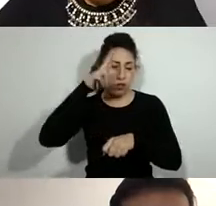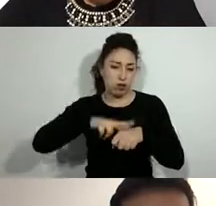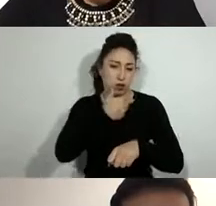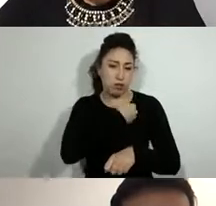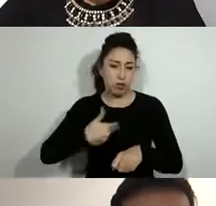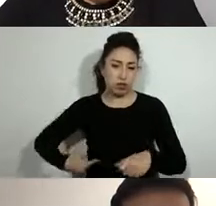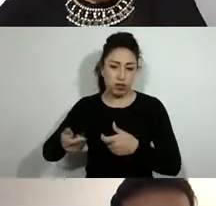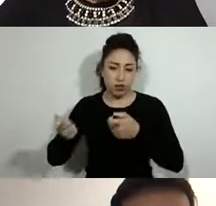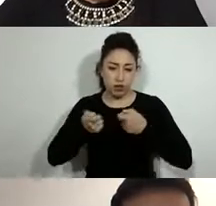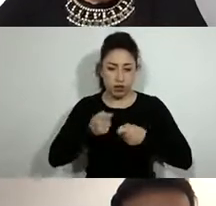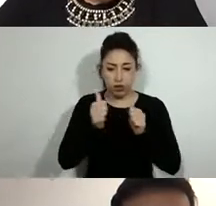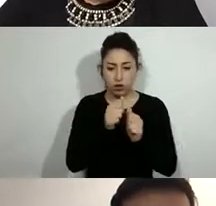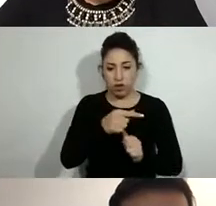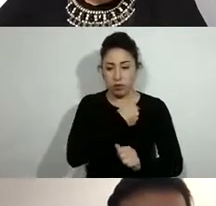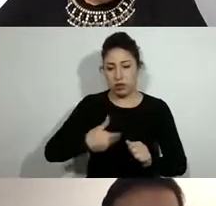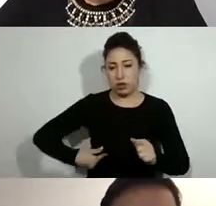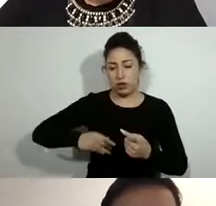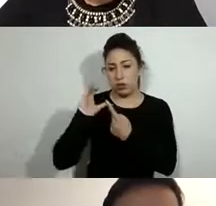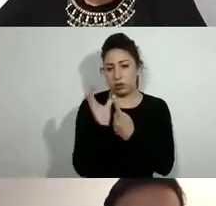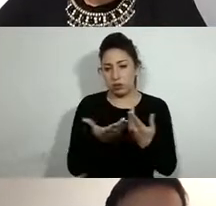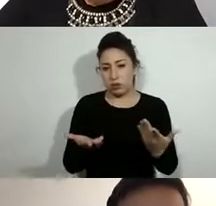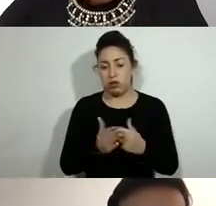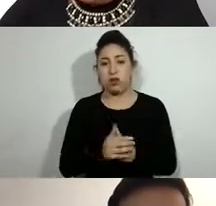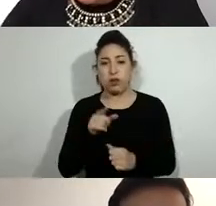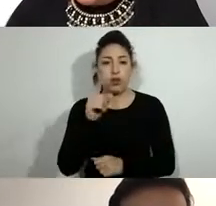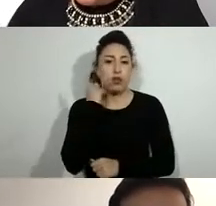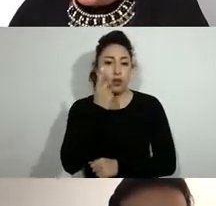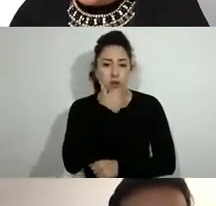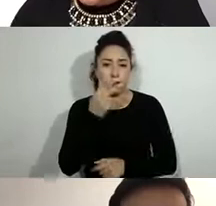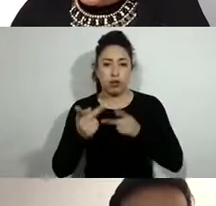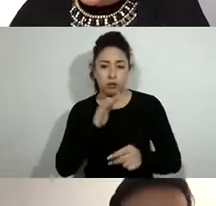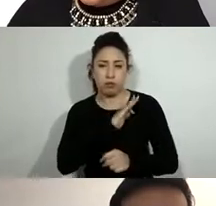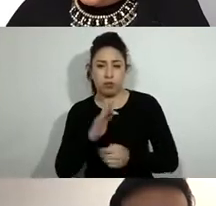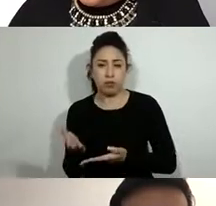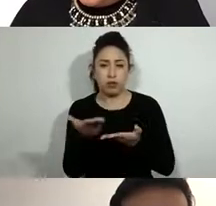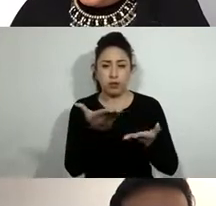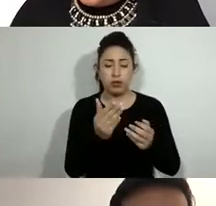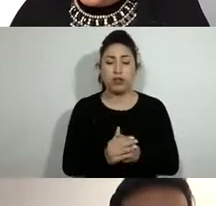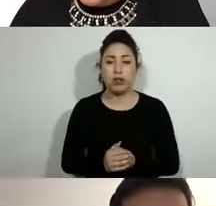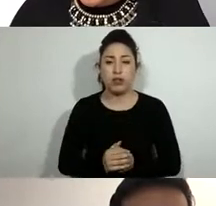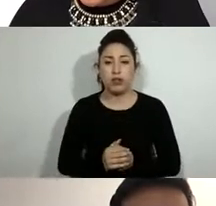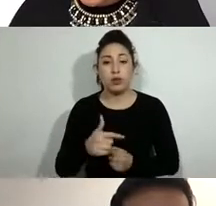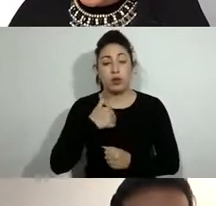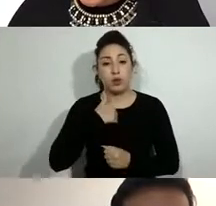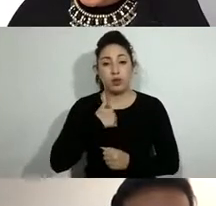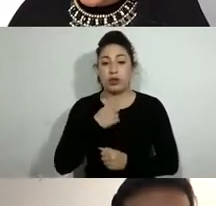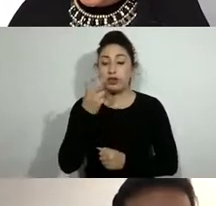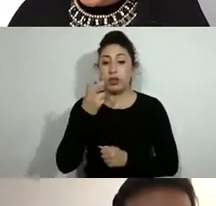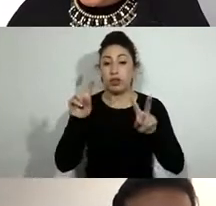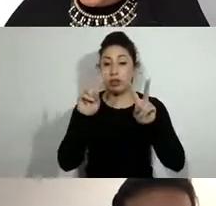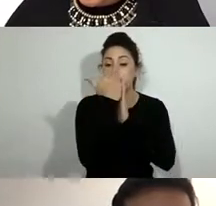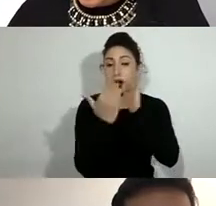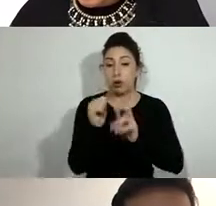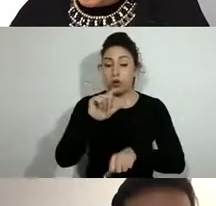turnado. Adelante, diputado, para que razone su voto. Yo voy a votar en contra del proyecto de orden del día porque no está